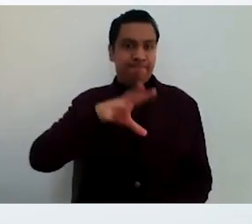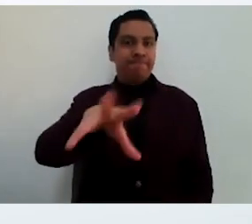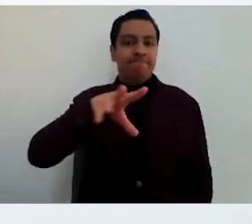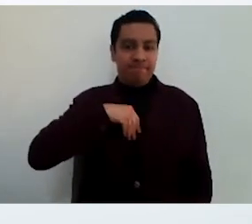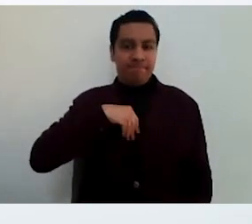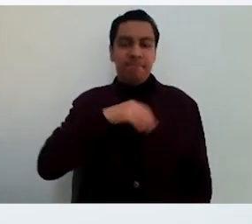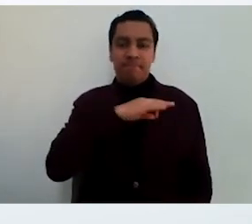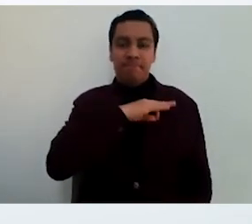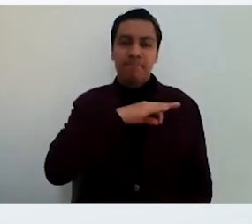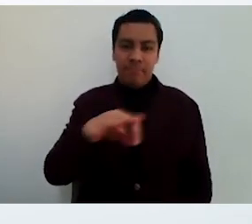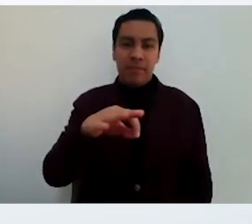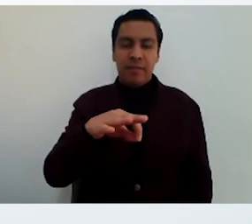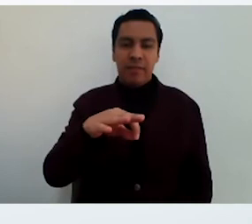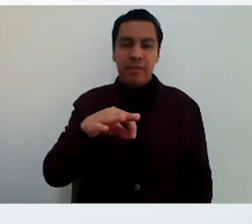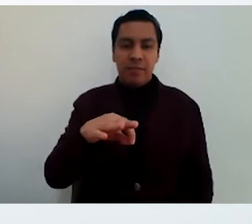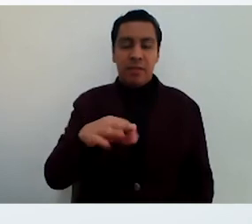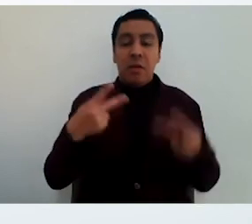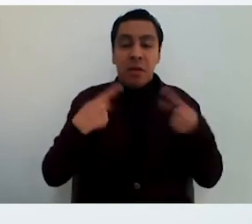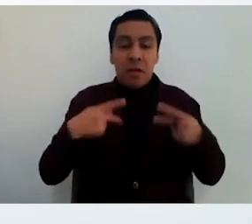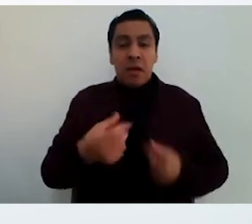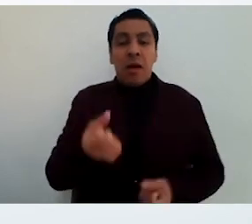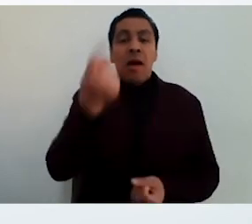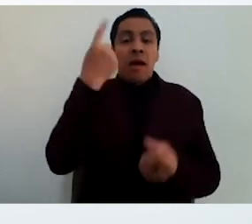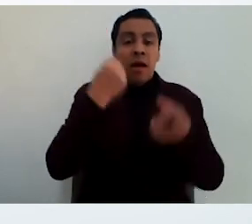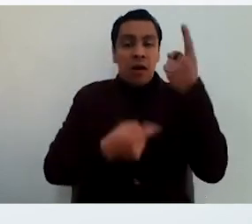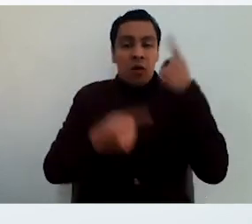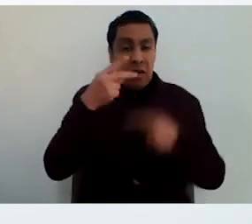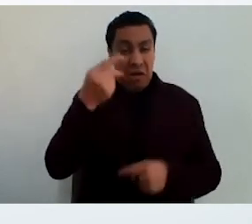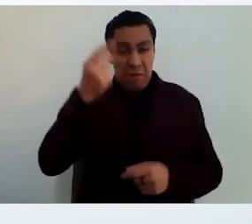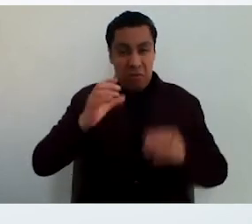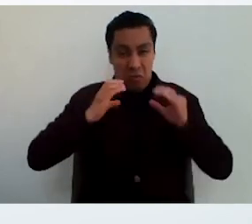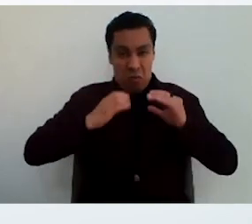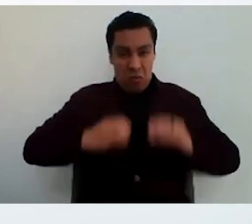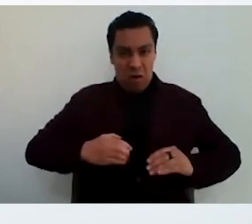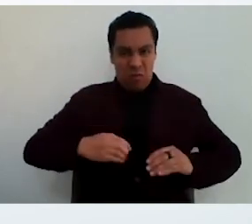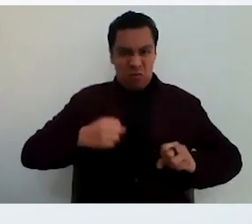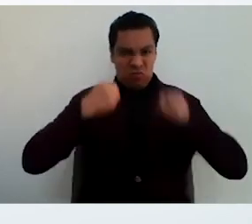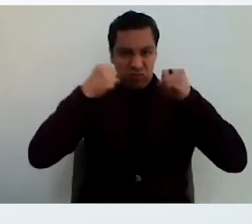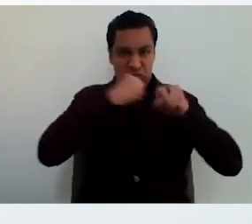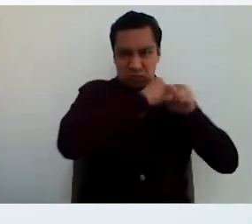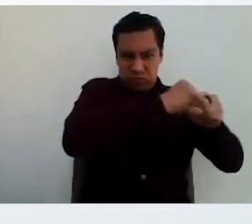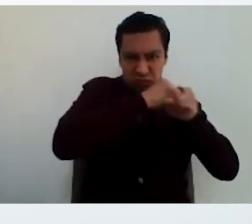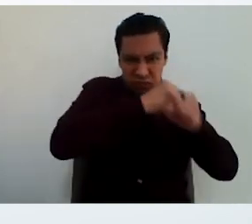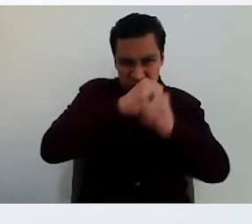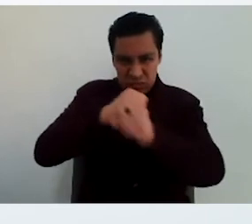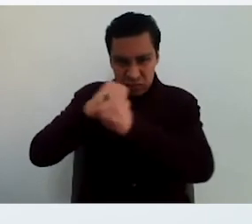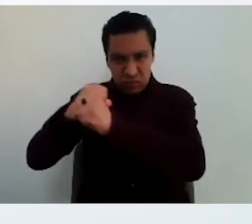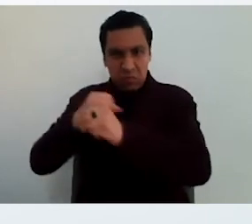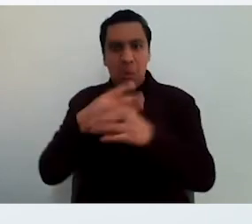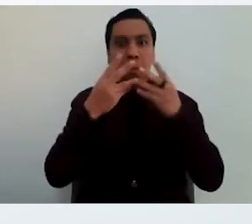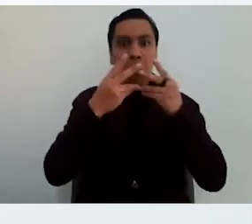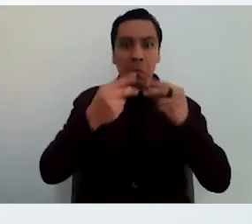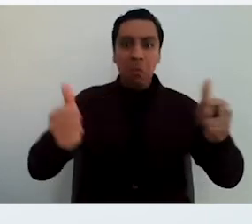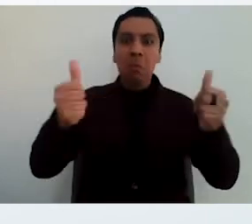la infección, son dados de alta porque se presume que ya están bien, tuvieron una mejoría importante y una semana después tienen